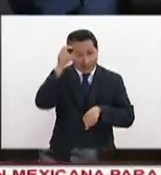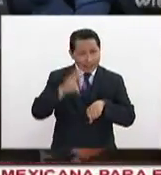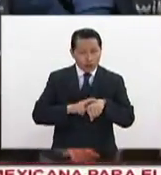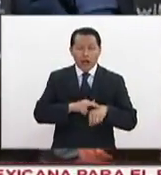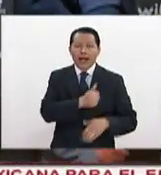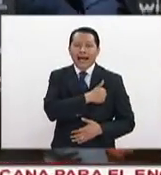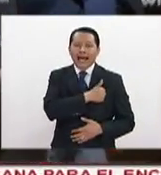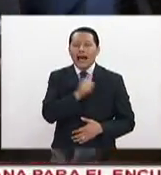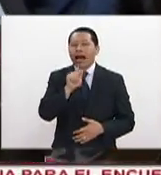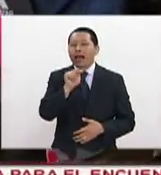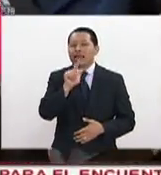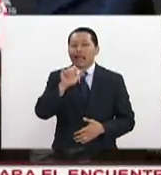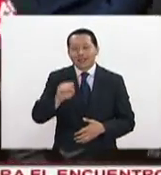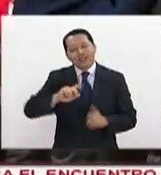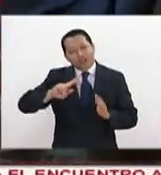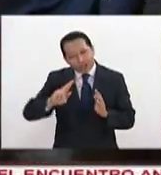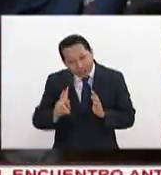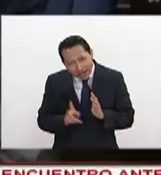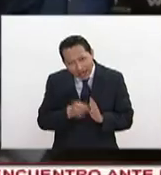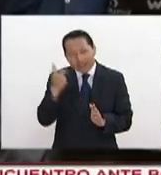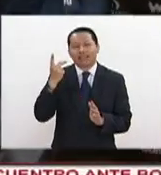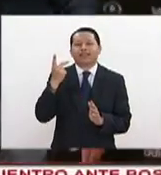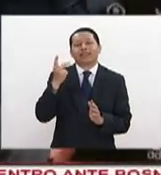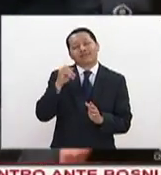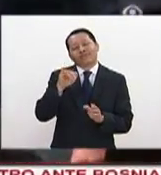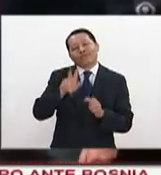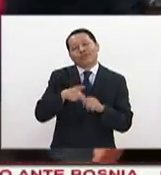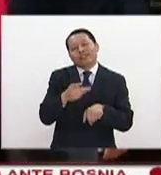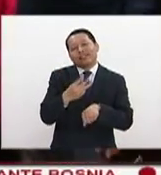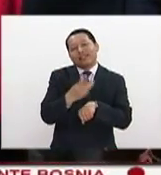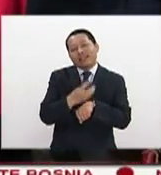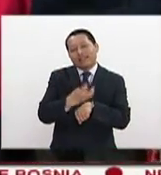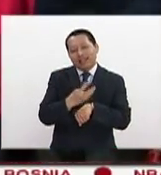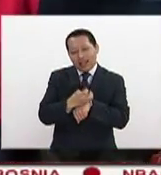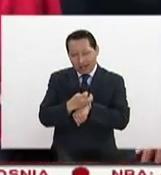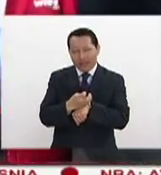del Atlas. Otra vez, sí, porque es la tercera vez